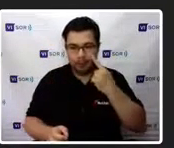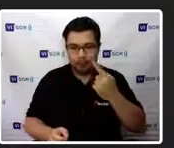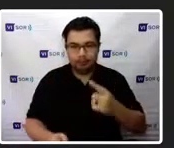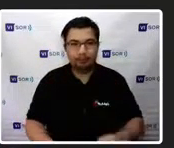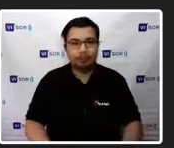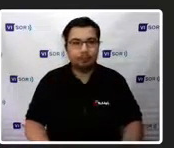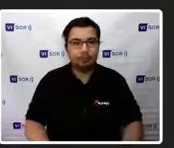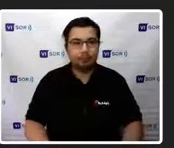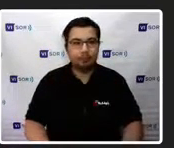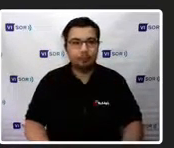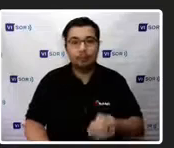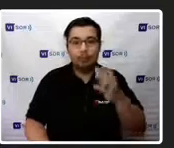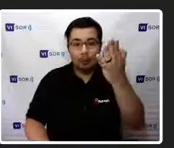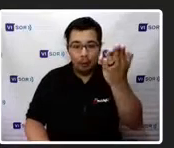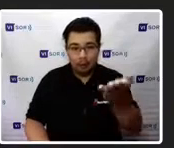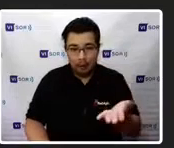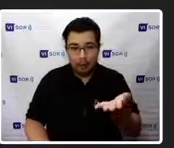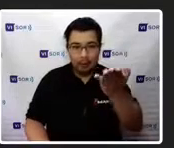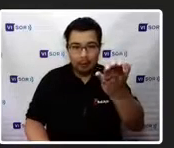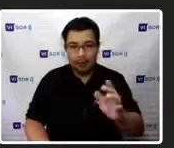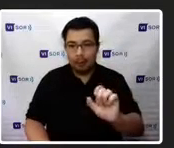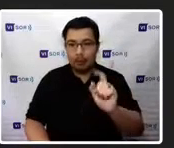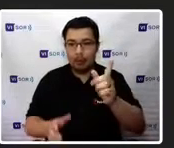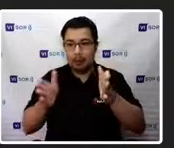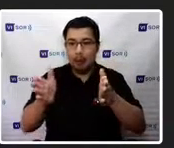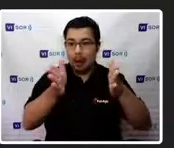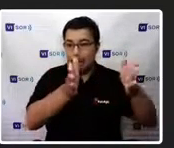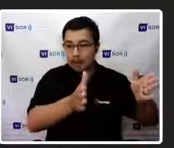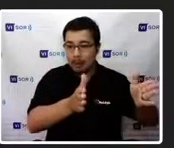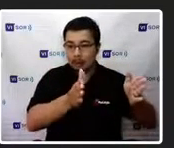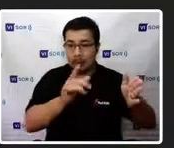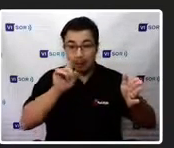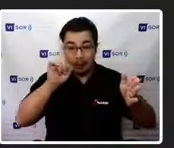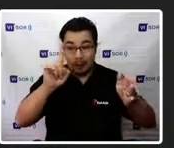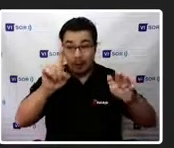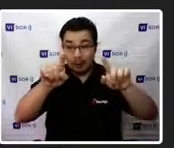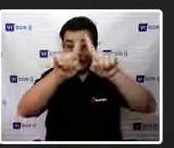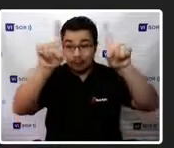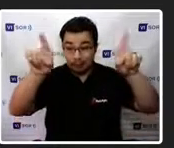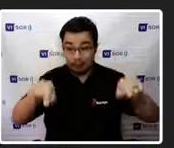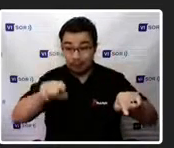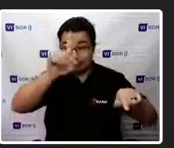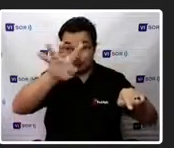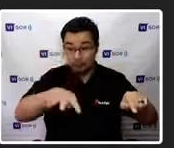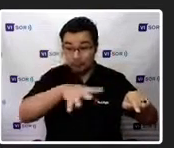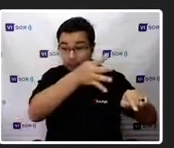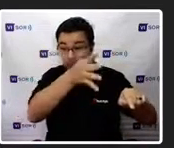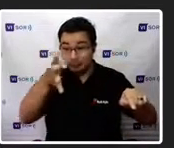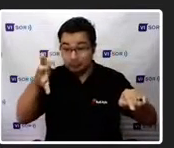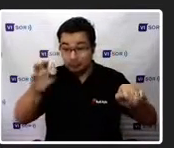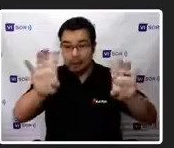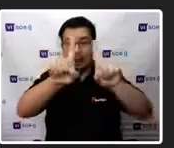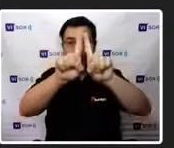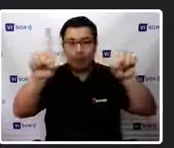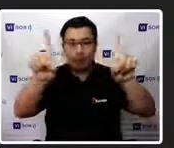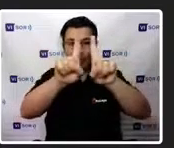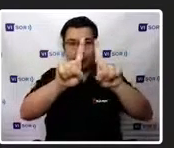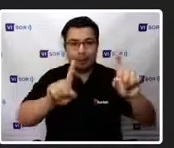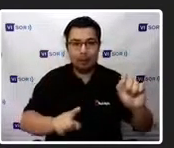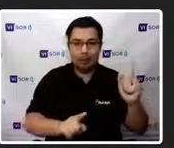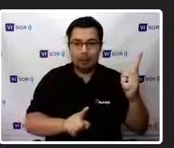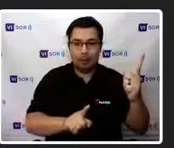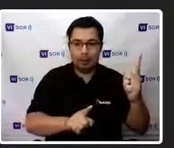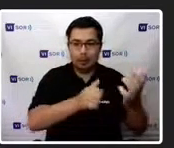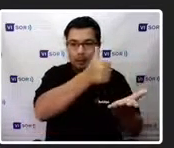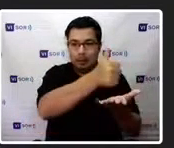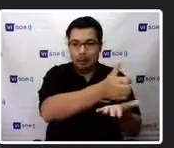Bueno, acá pueden, esta es la primera parte, entonces, desde el primer semestre hasta el semestre octavo, y podemos ver